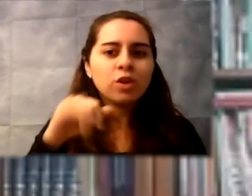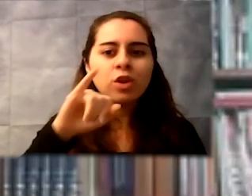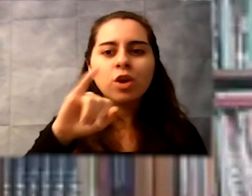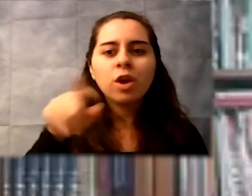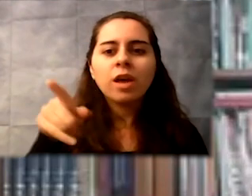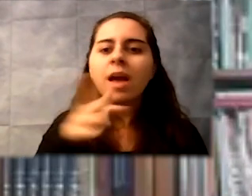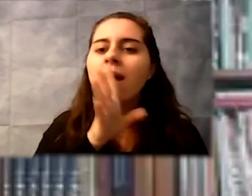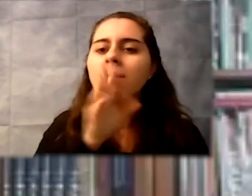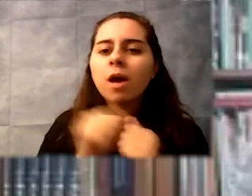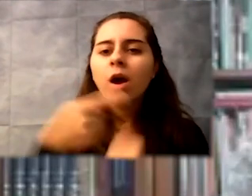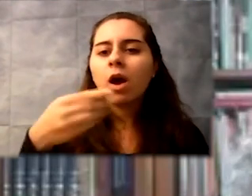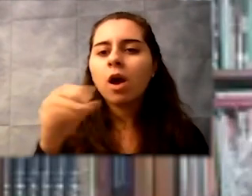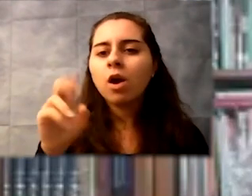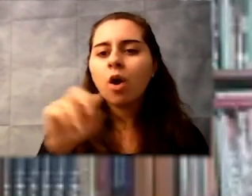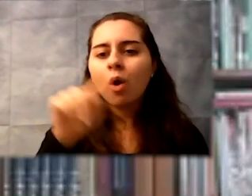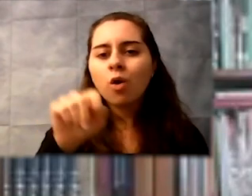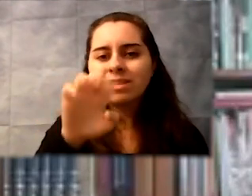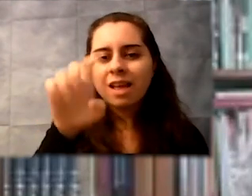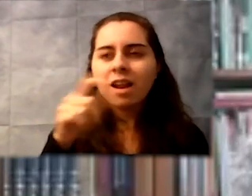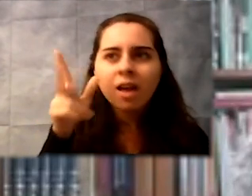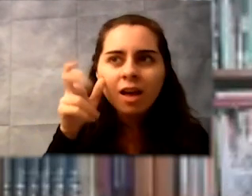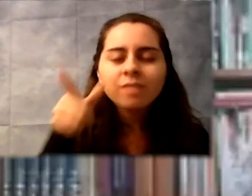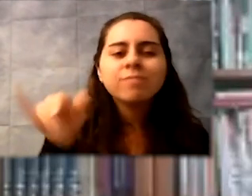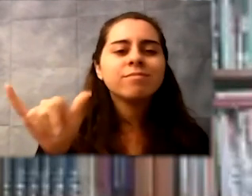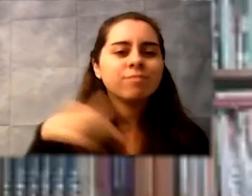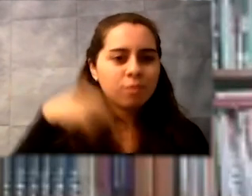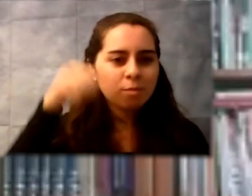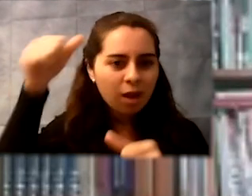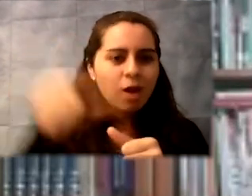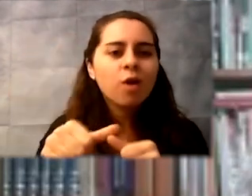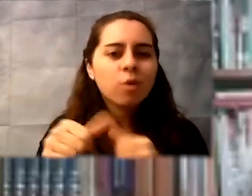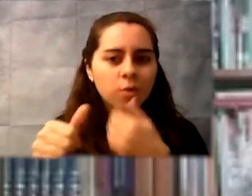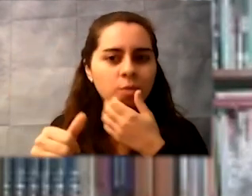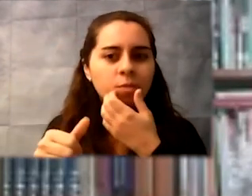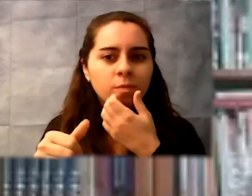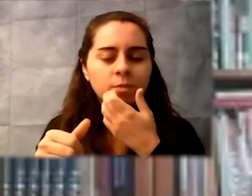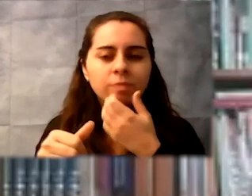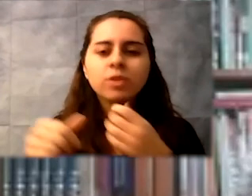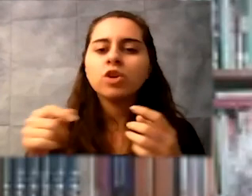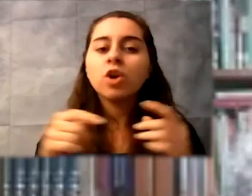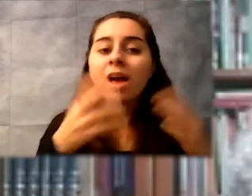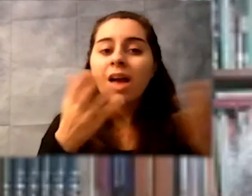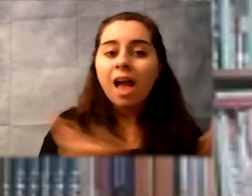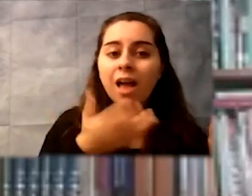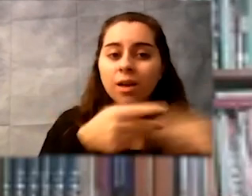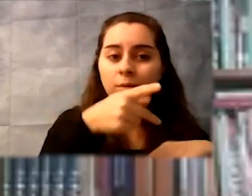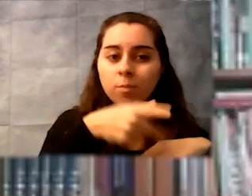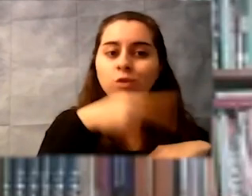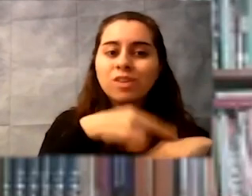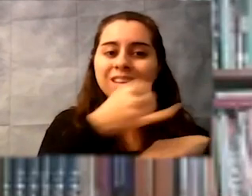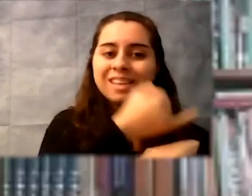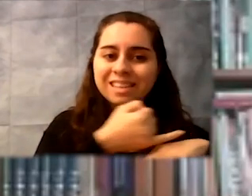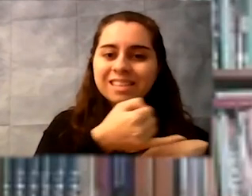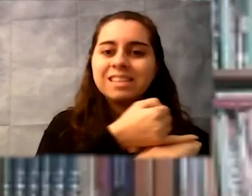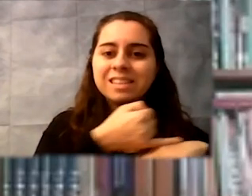recordé. En el caso de trabajar desde las islas de Puerto Rico, esas tensiones